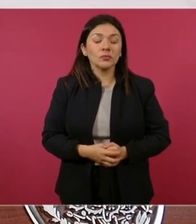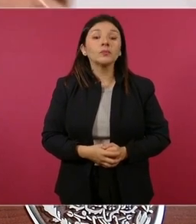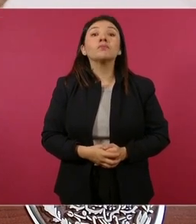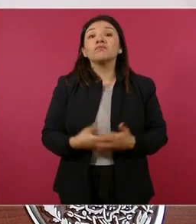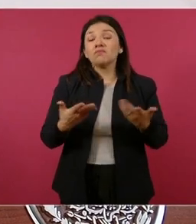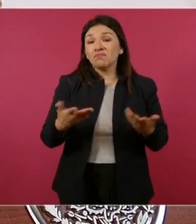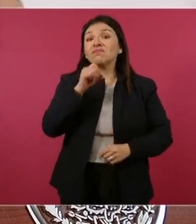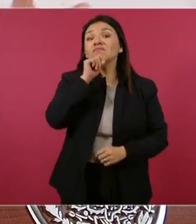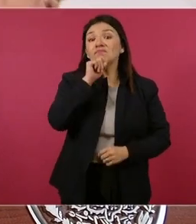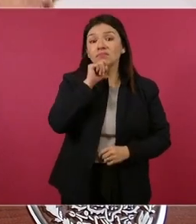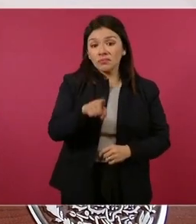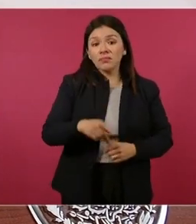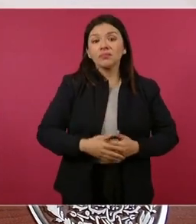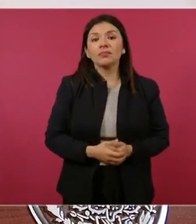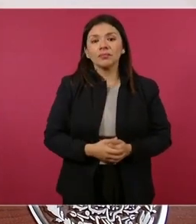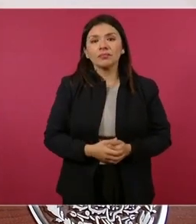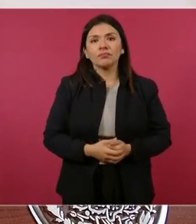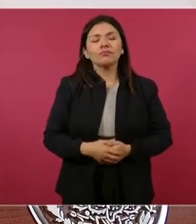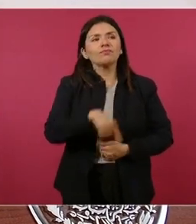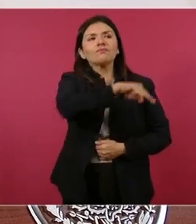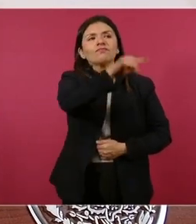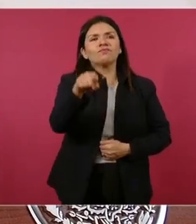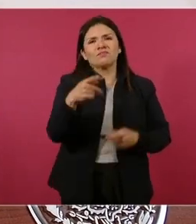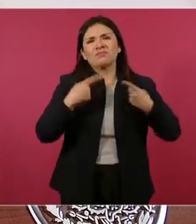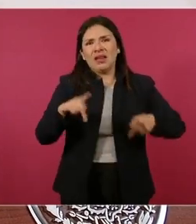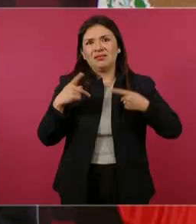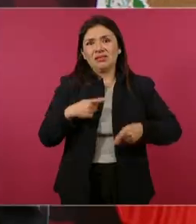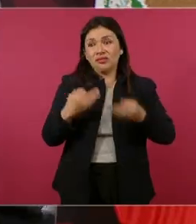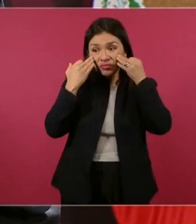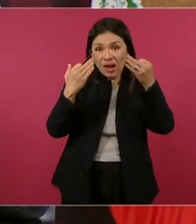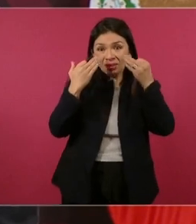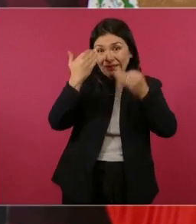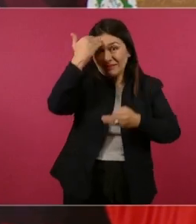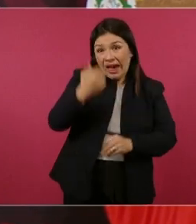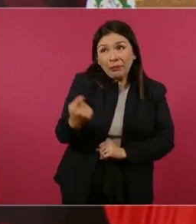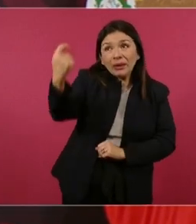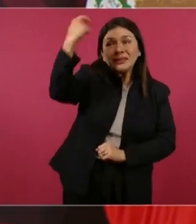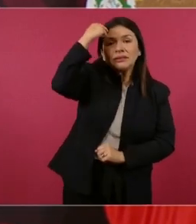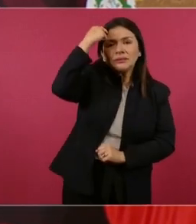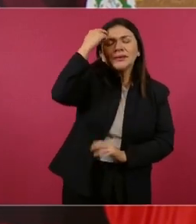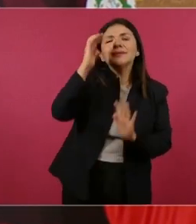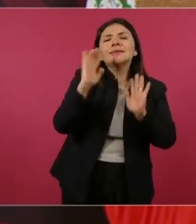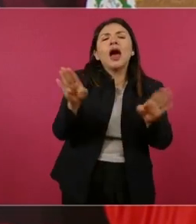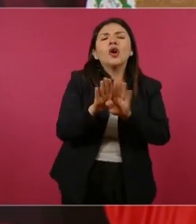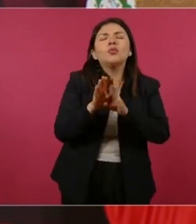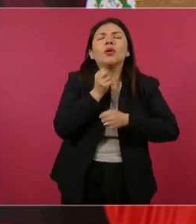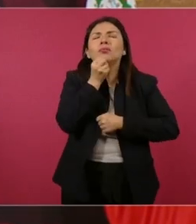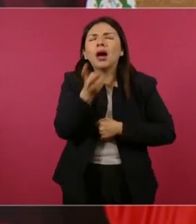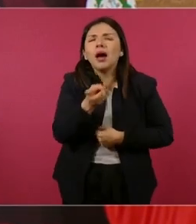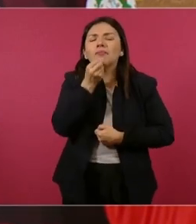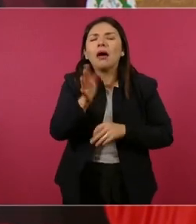Además, se van a quitar un peso de conciencia.